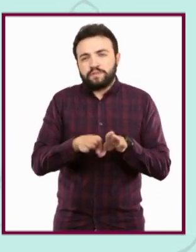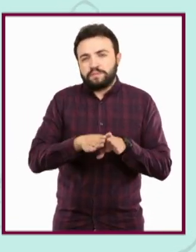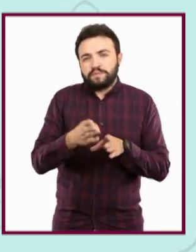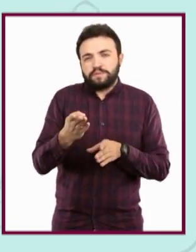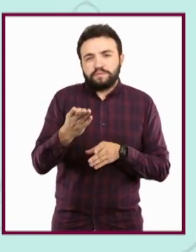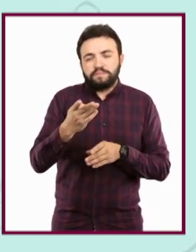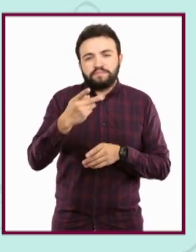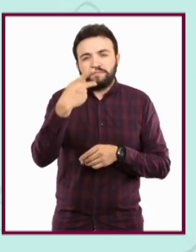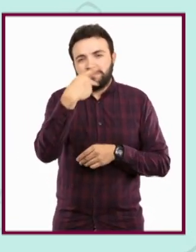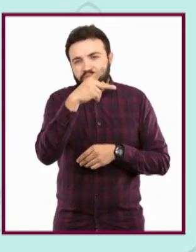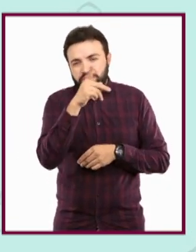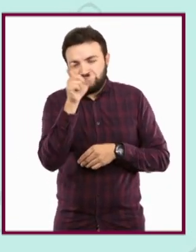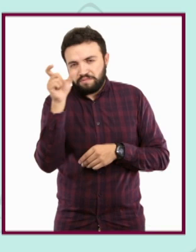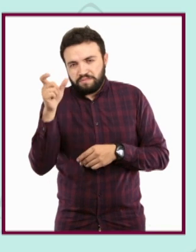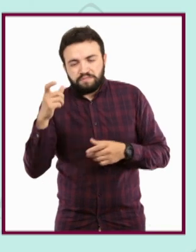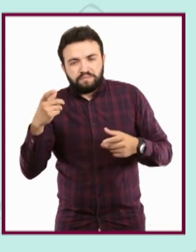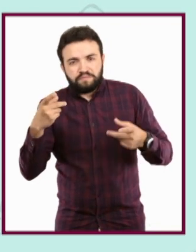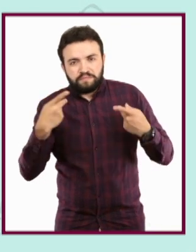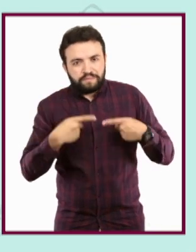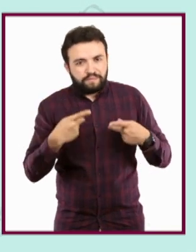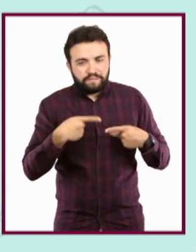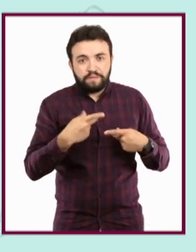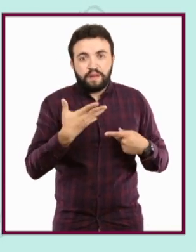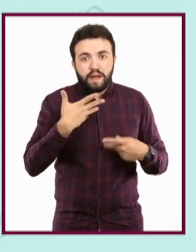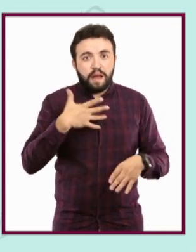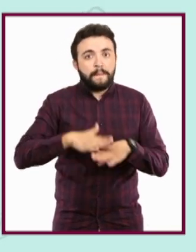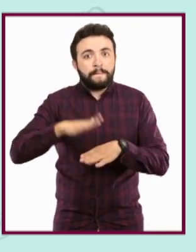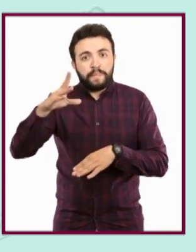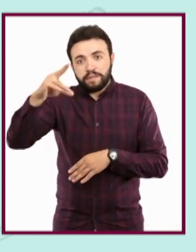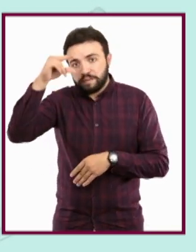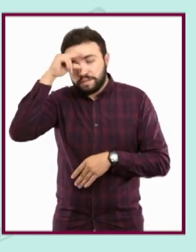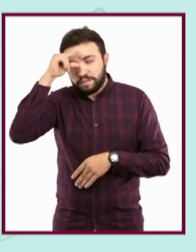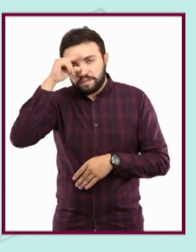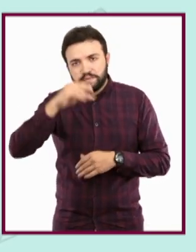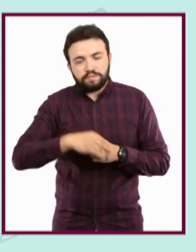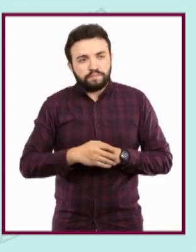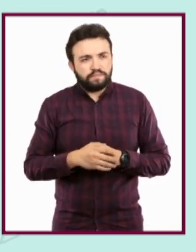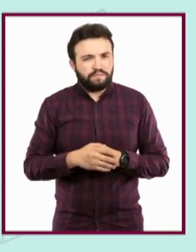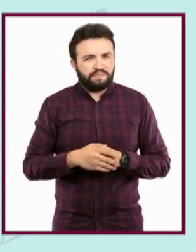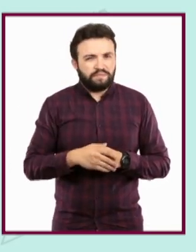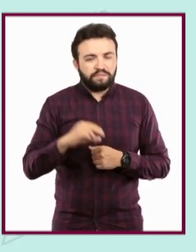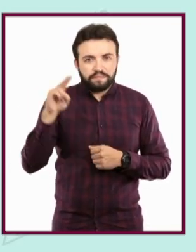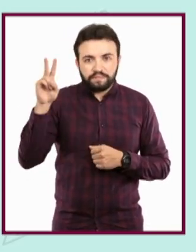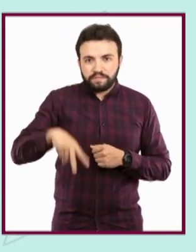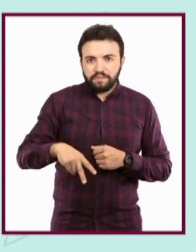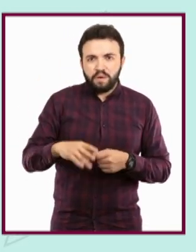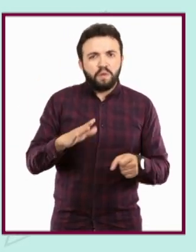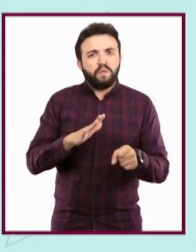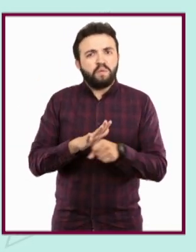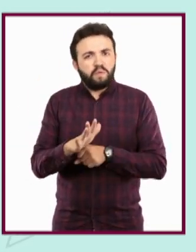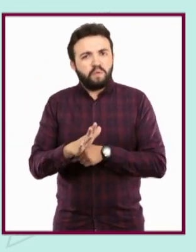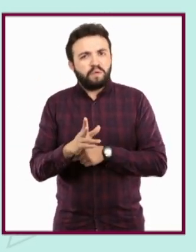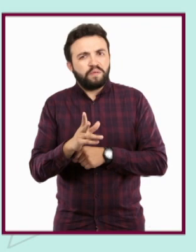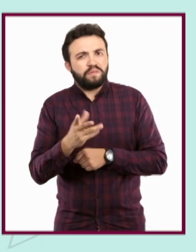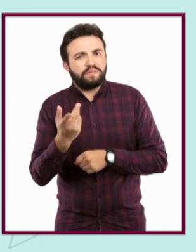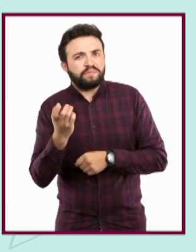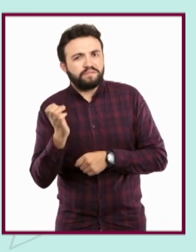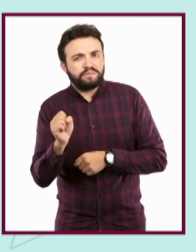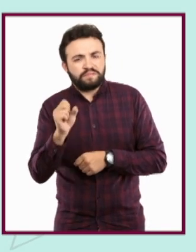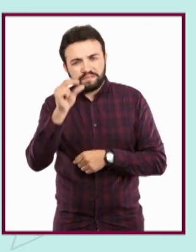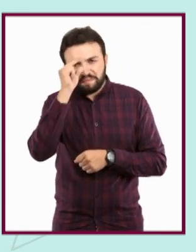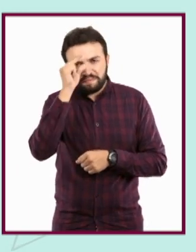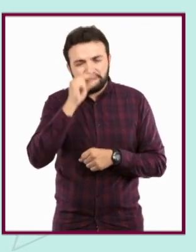e Ian Marshall, dicen que hay una inteligencia más. ¿En serio? ¿Cuál sería esa, Julie?